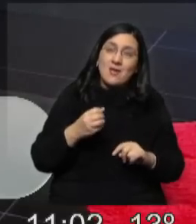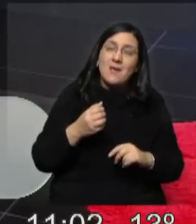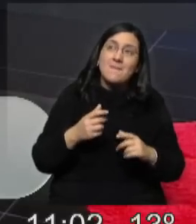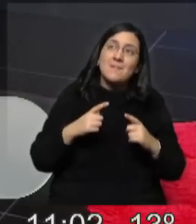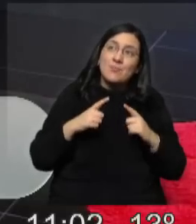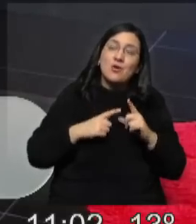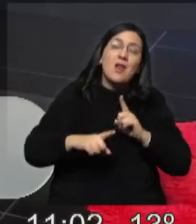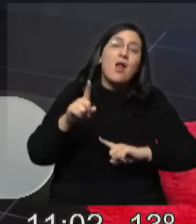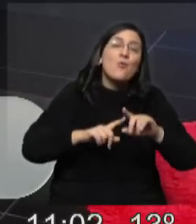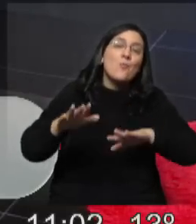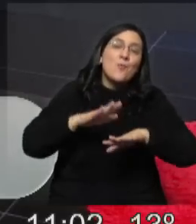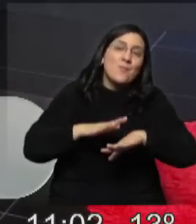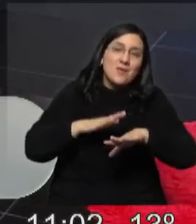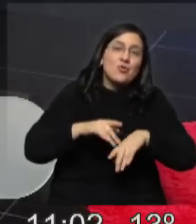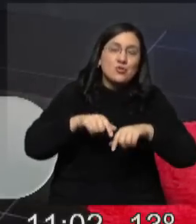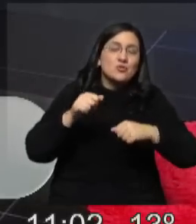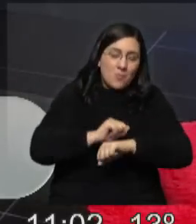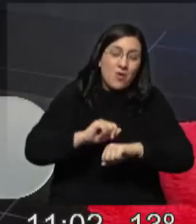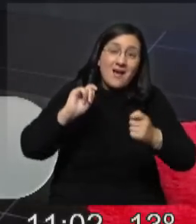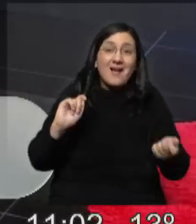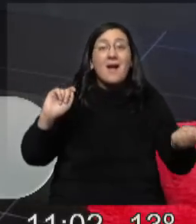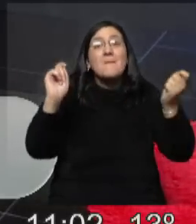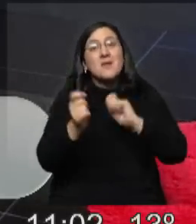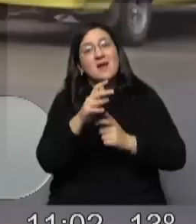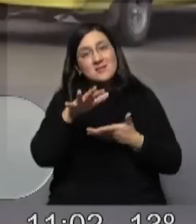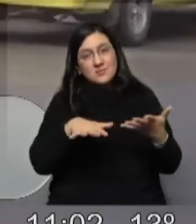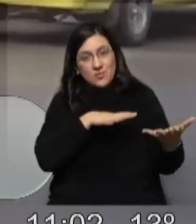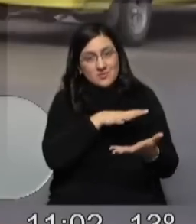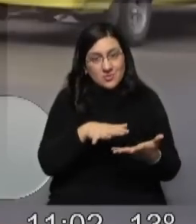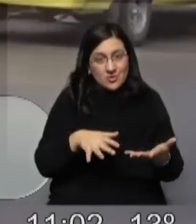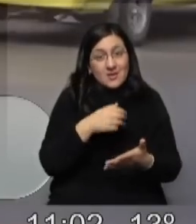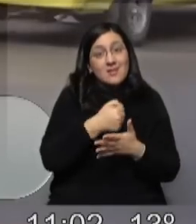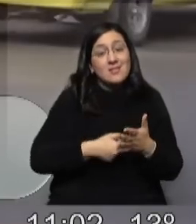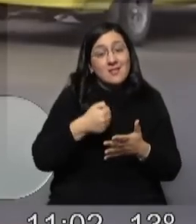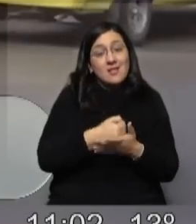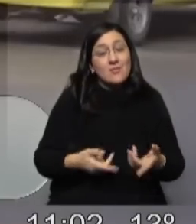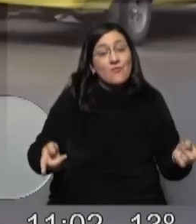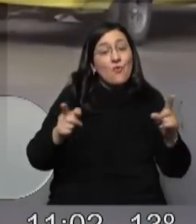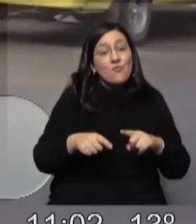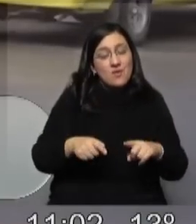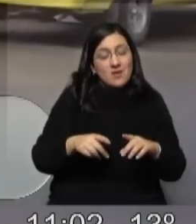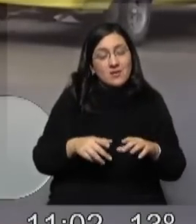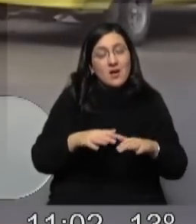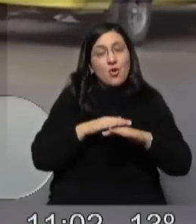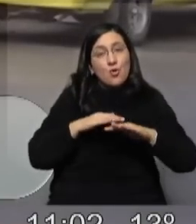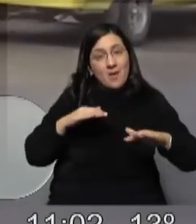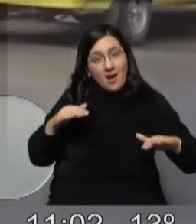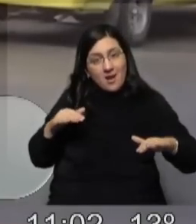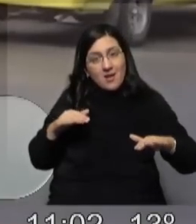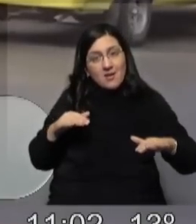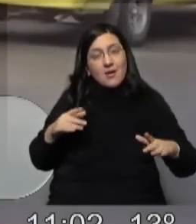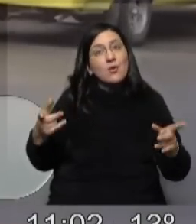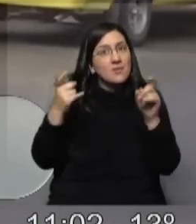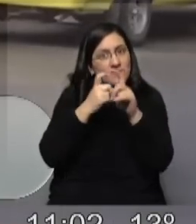Esperemos que en algún momento esto se pueda revertir, esta situación, y que, bueno, tratemos de volver a su cauce, aunque veo